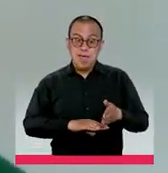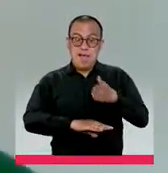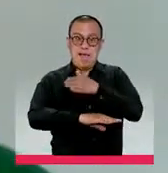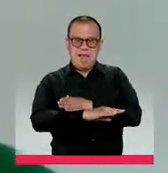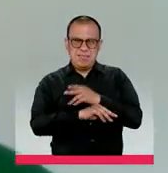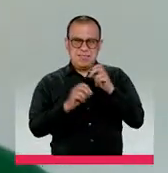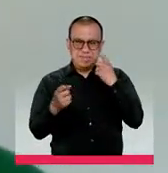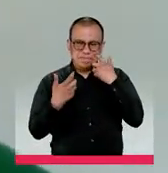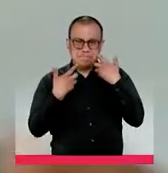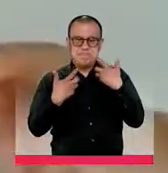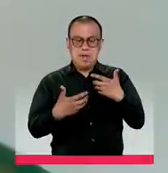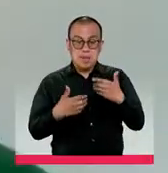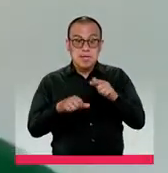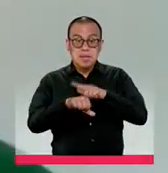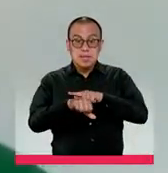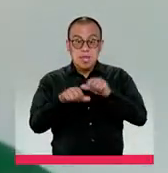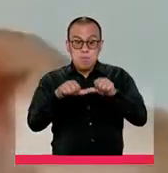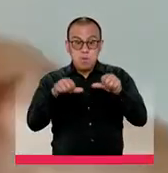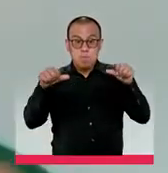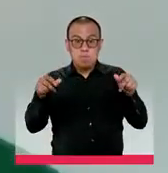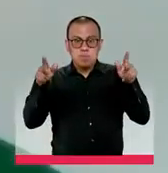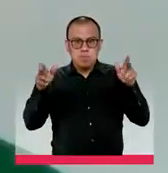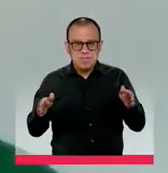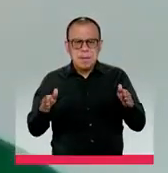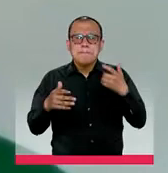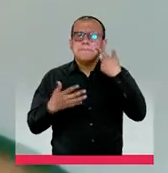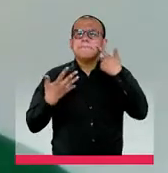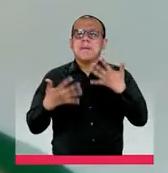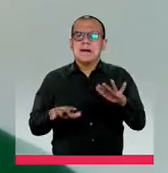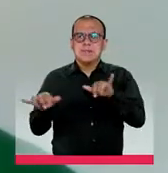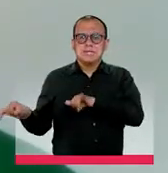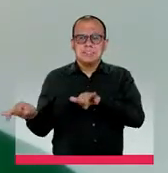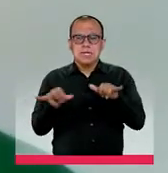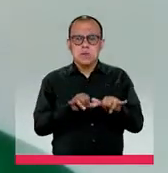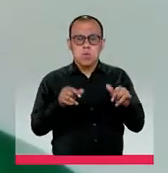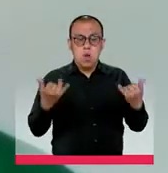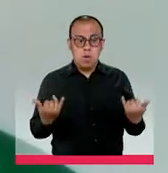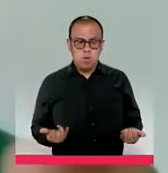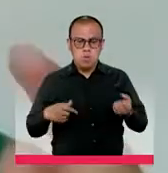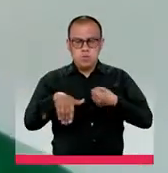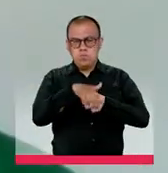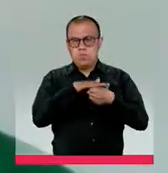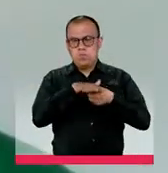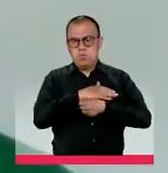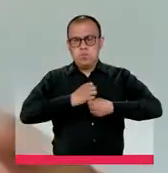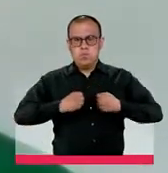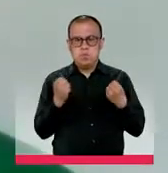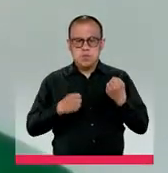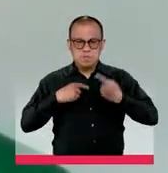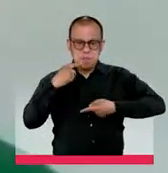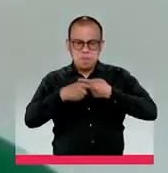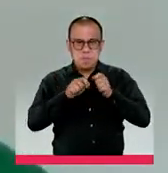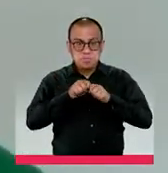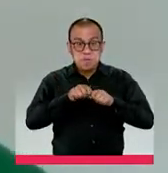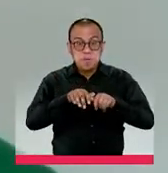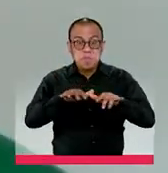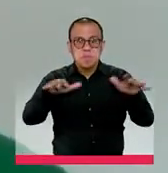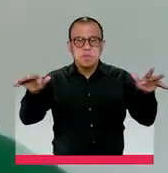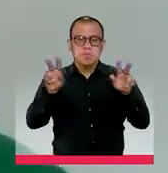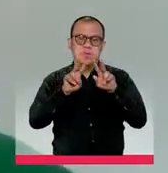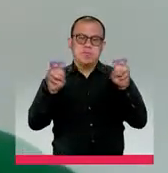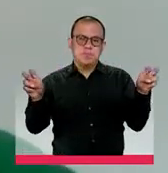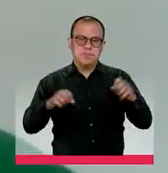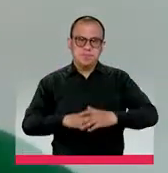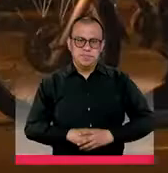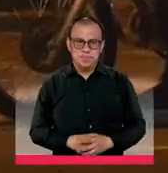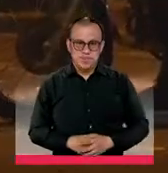masacres y lo que sucedió durante la masacre es muy parecido a lo que hemos vivido en Bogotá y que desembocó, repito, en la masacre del